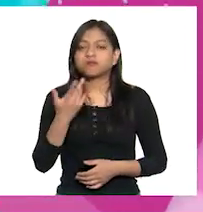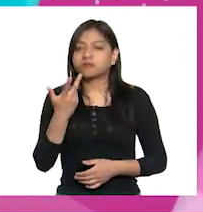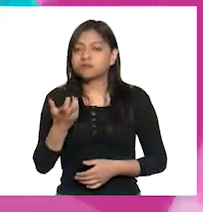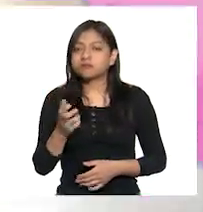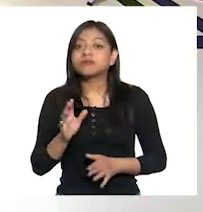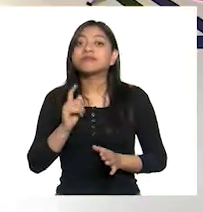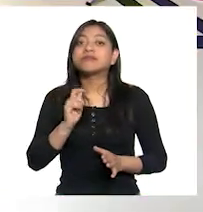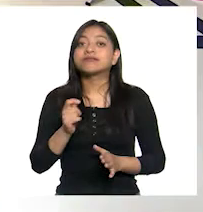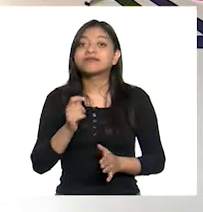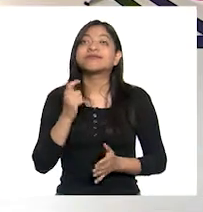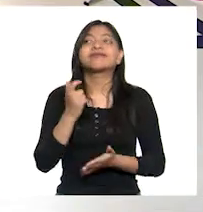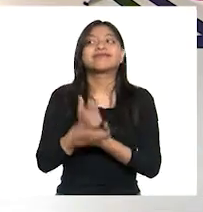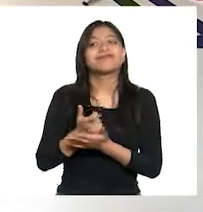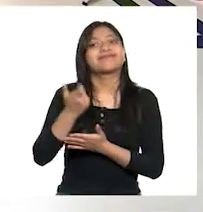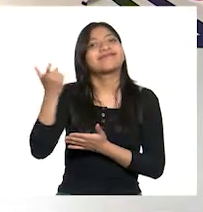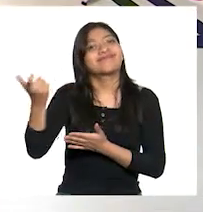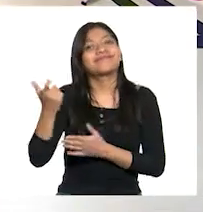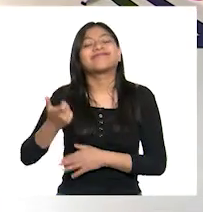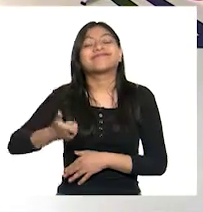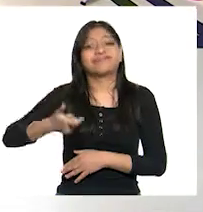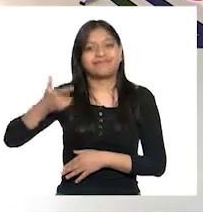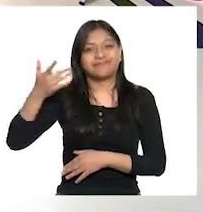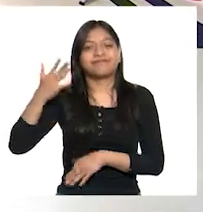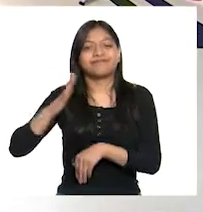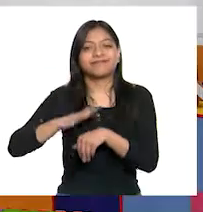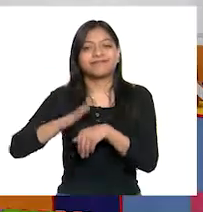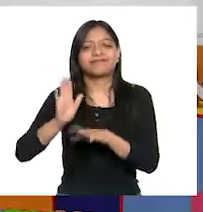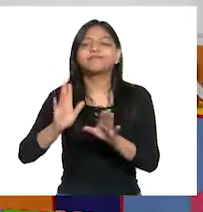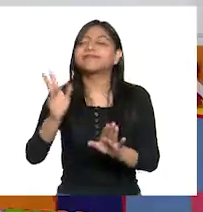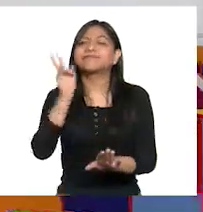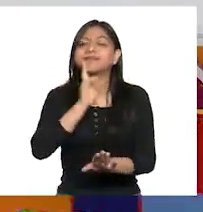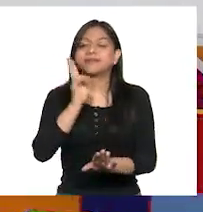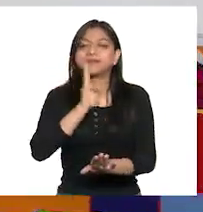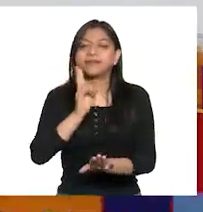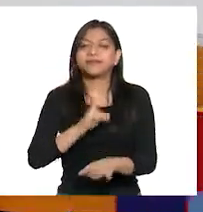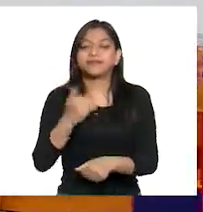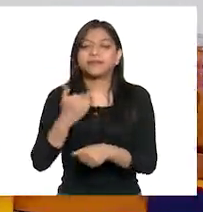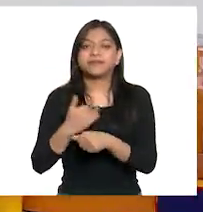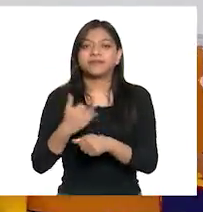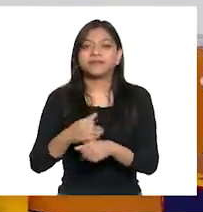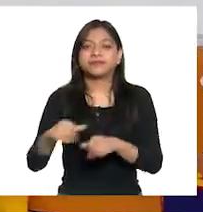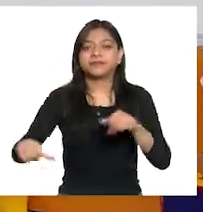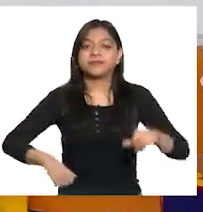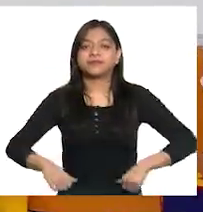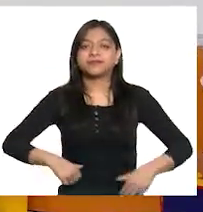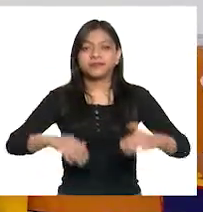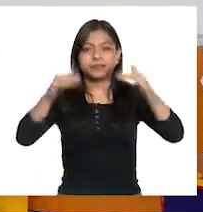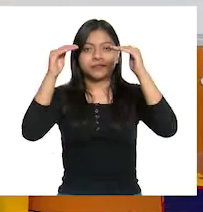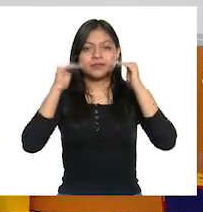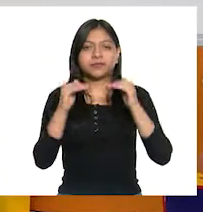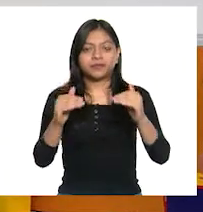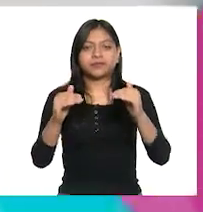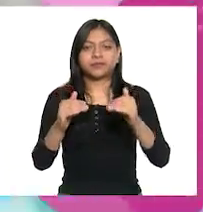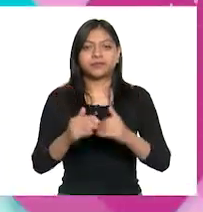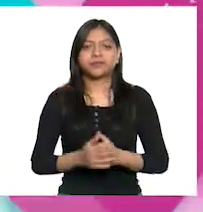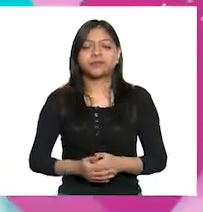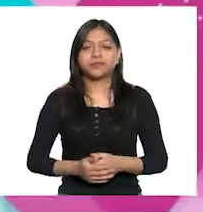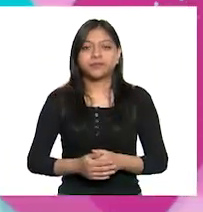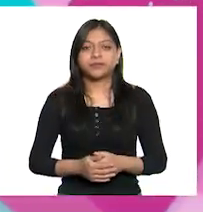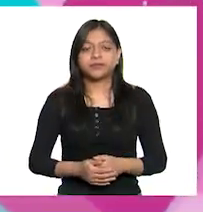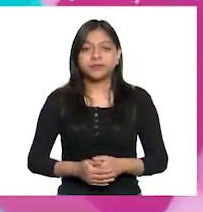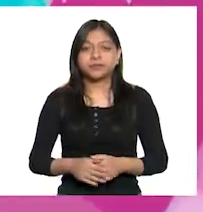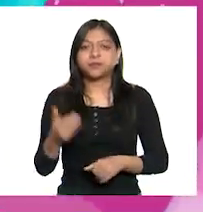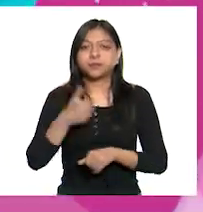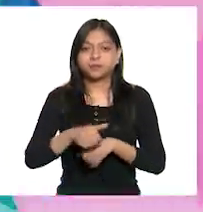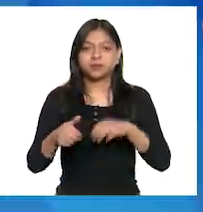incrementar el precio de la fiesta. Claro. Muy bien. Pero bueno, vamos a pasar al siguiente desafío. Vamos a ver qué nos está diciendo la consigna número 6. A